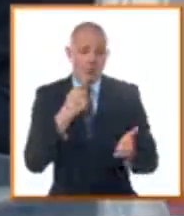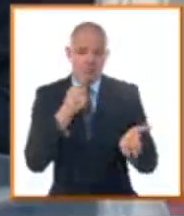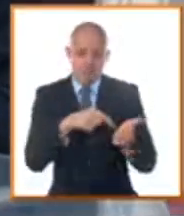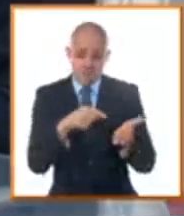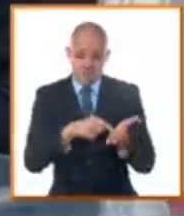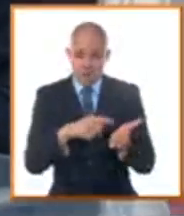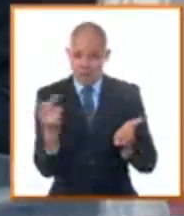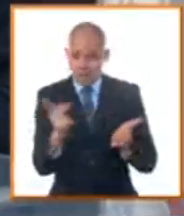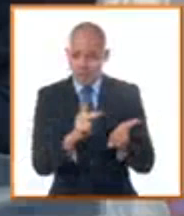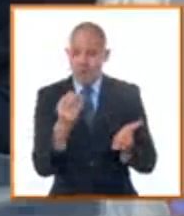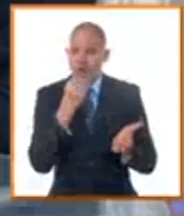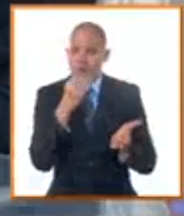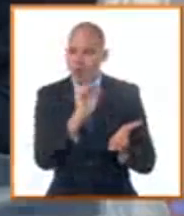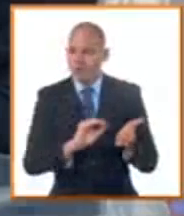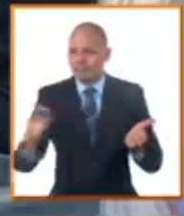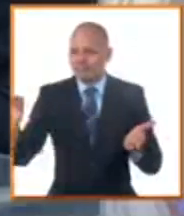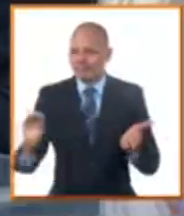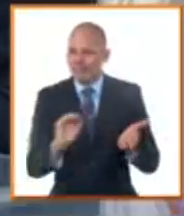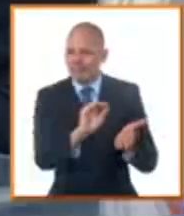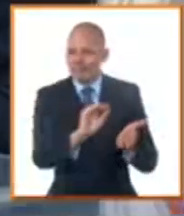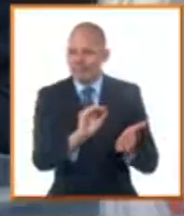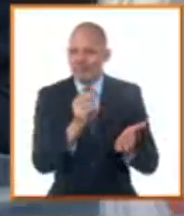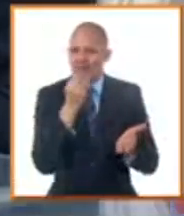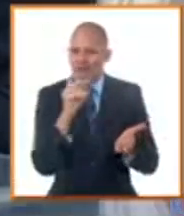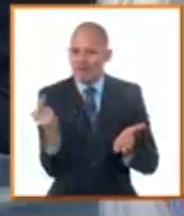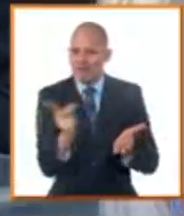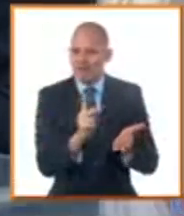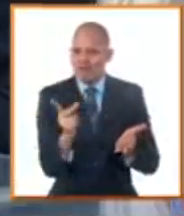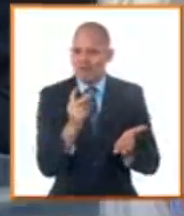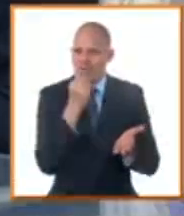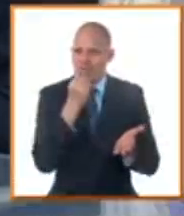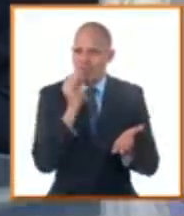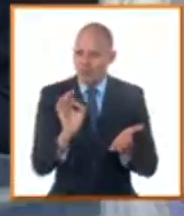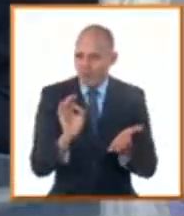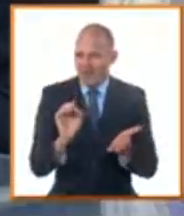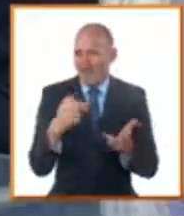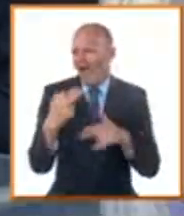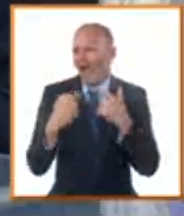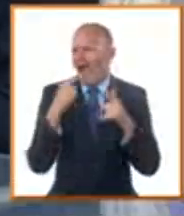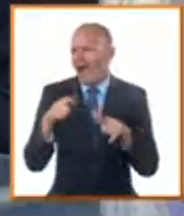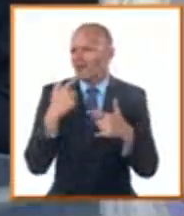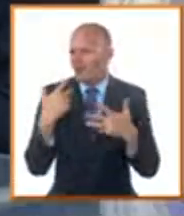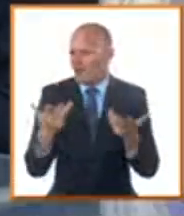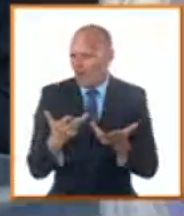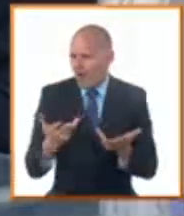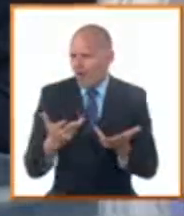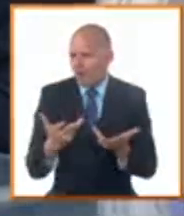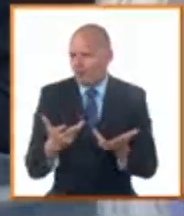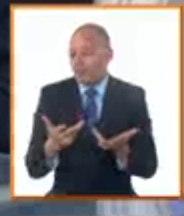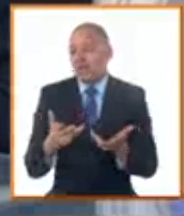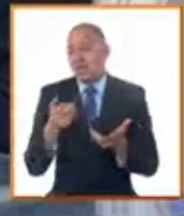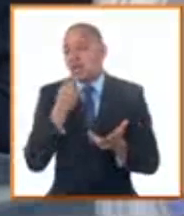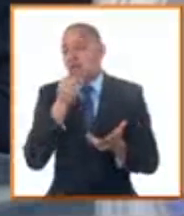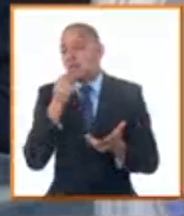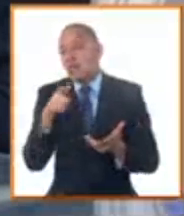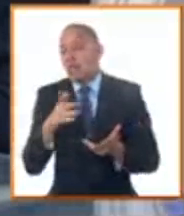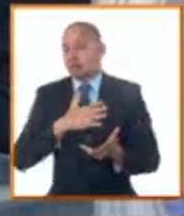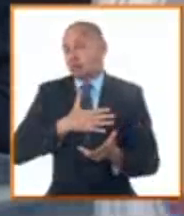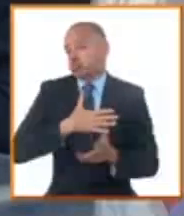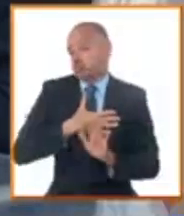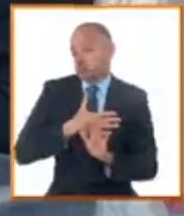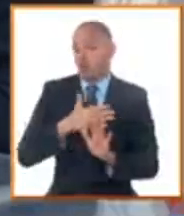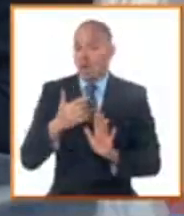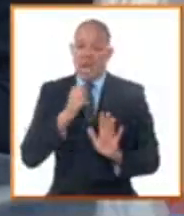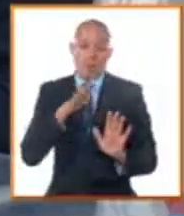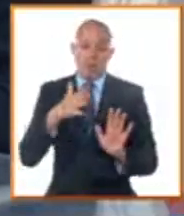virtual USD hacia las tarjetas CUP o MLC respectivas de los bancos, que puede ser la mía, yo te puedo transferir